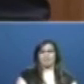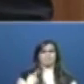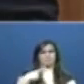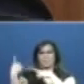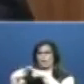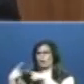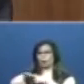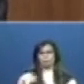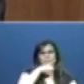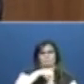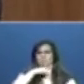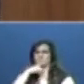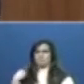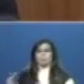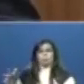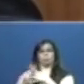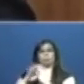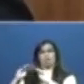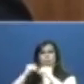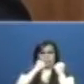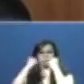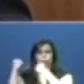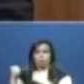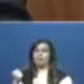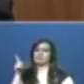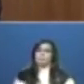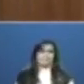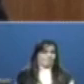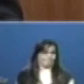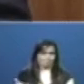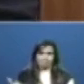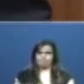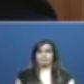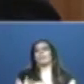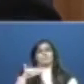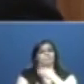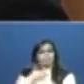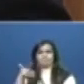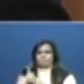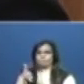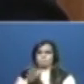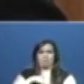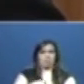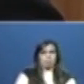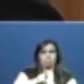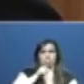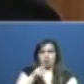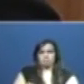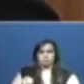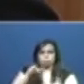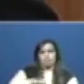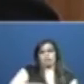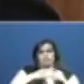institucional y desde luego la urgencia de una mayor agilidad en su proceso de toma de decisiones y en la aplicación